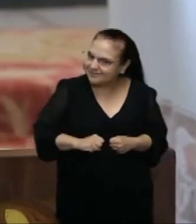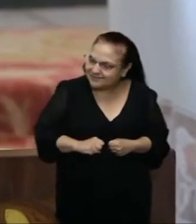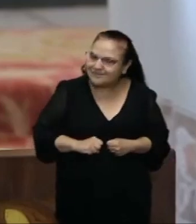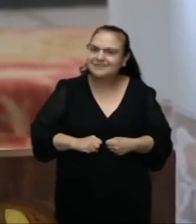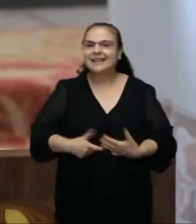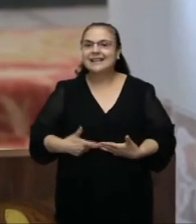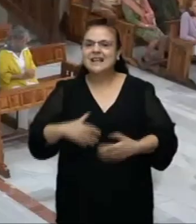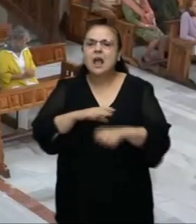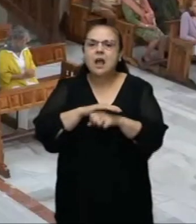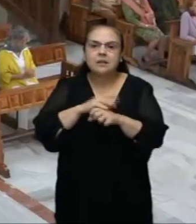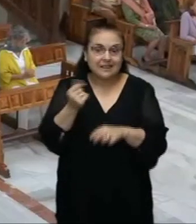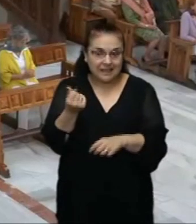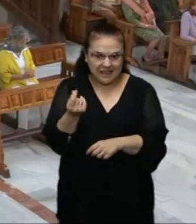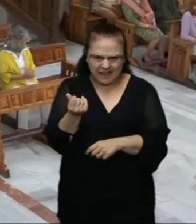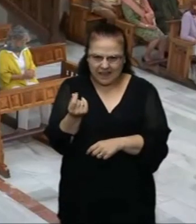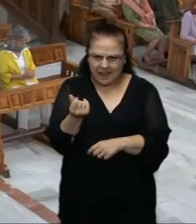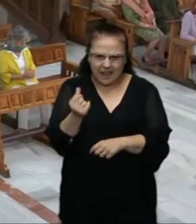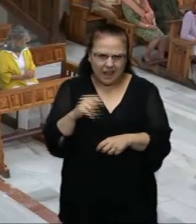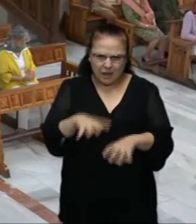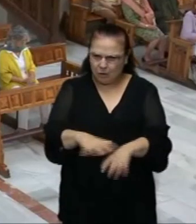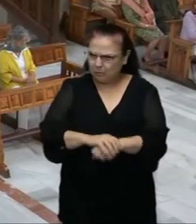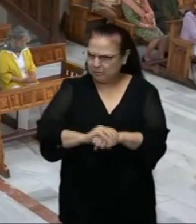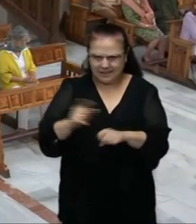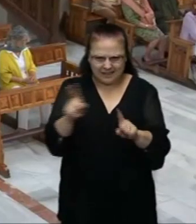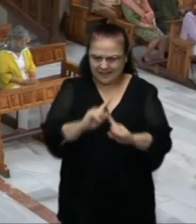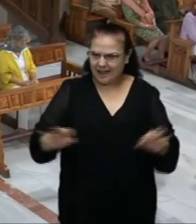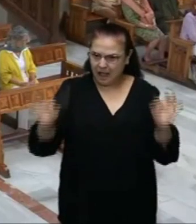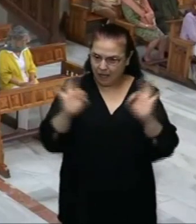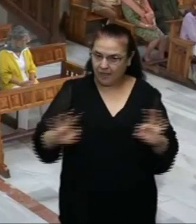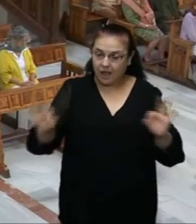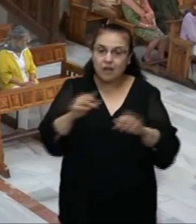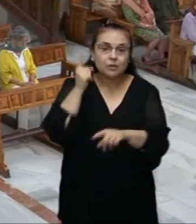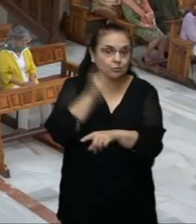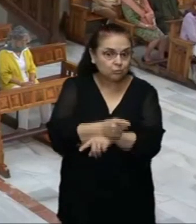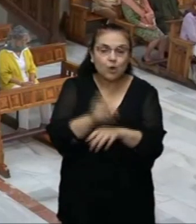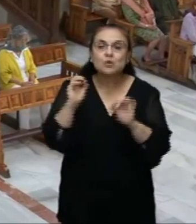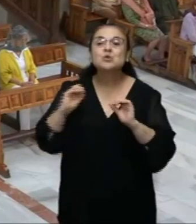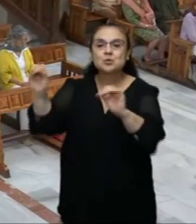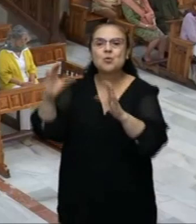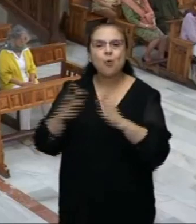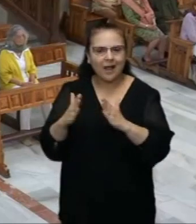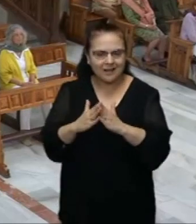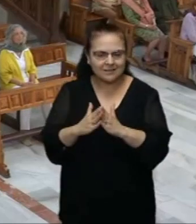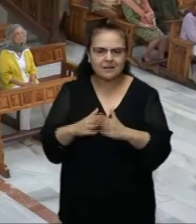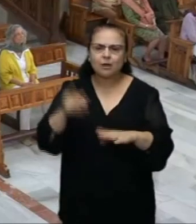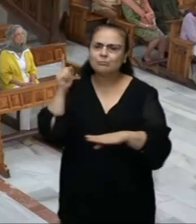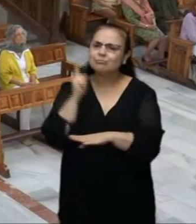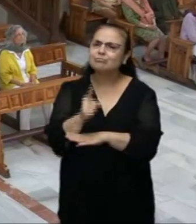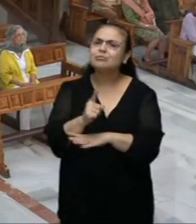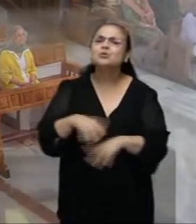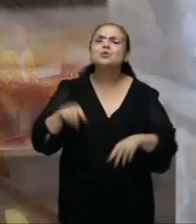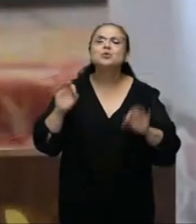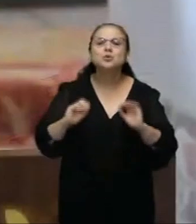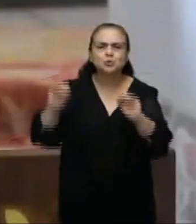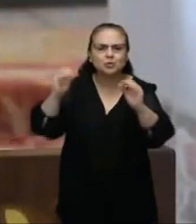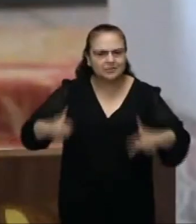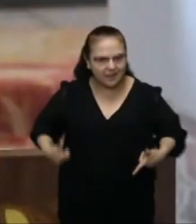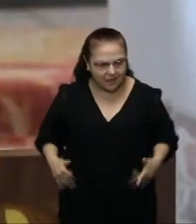agresivo ni amigo del dinero, que gobierne bien su propia casa y se haga obedecer de sus hijos con todo